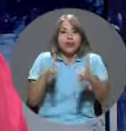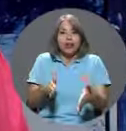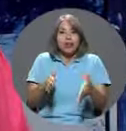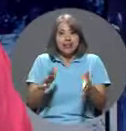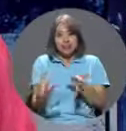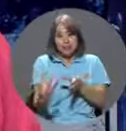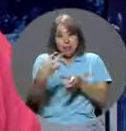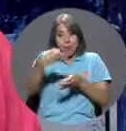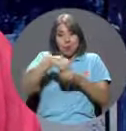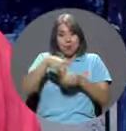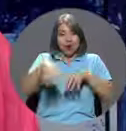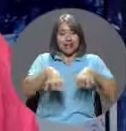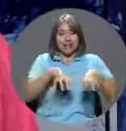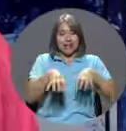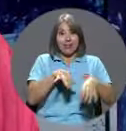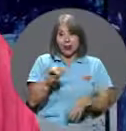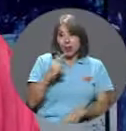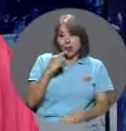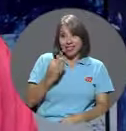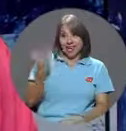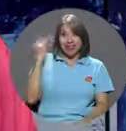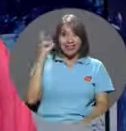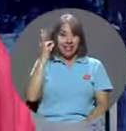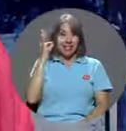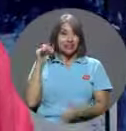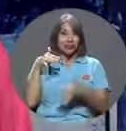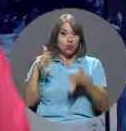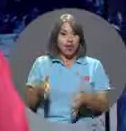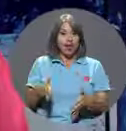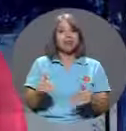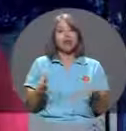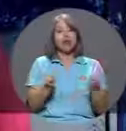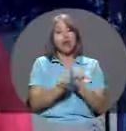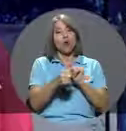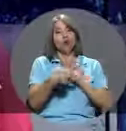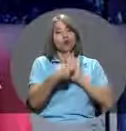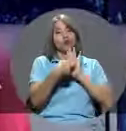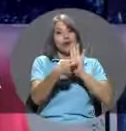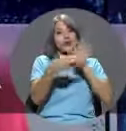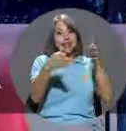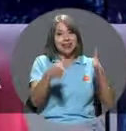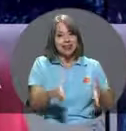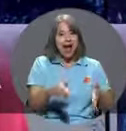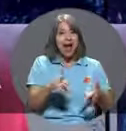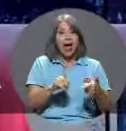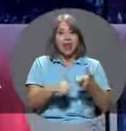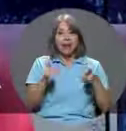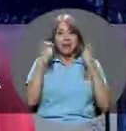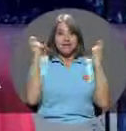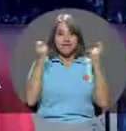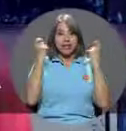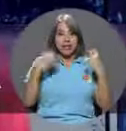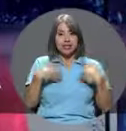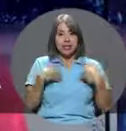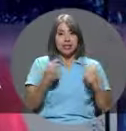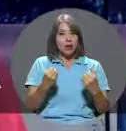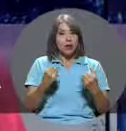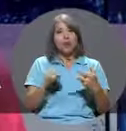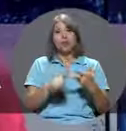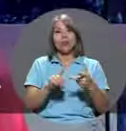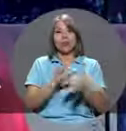involucren en este tipo de actividades, como lo planteaba la estudiante ahora, en los grupos representativos, en las ferias de la